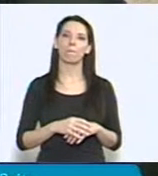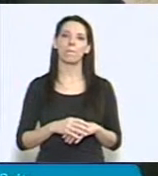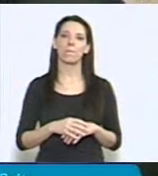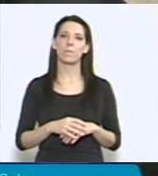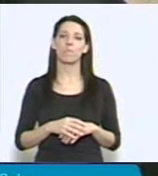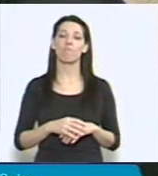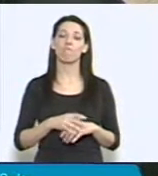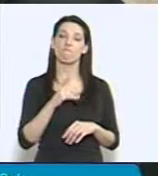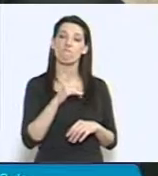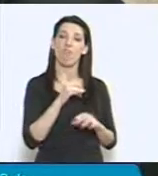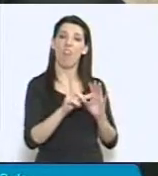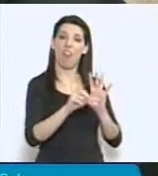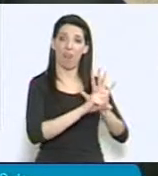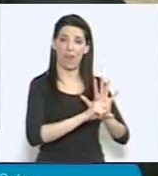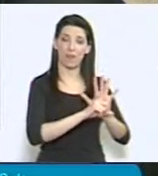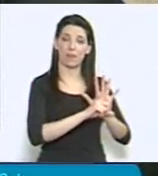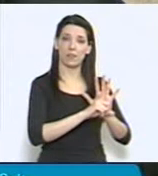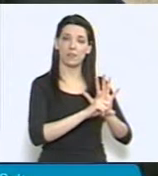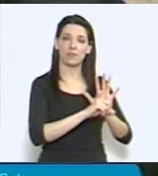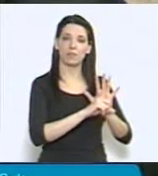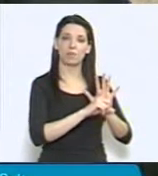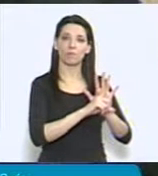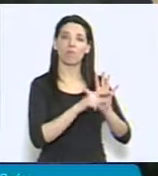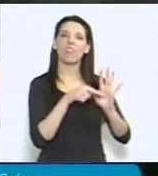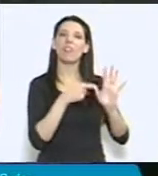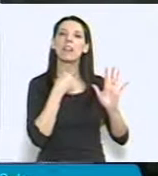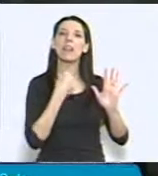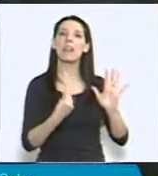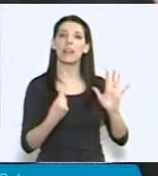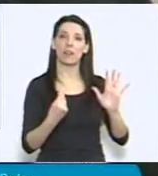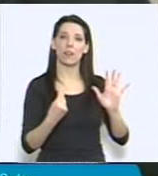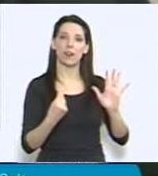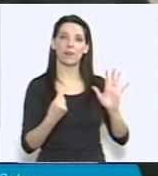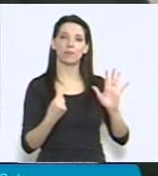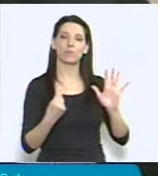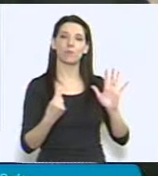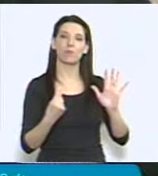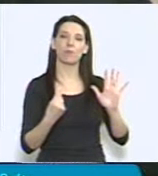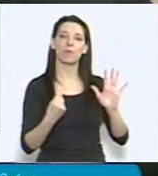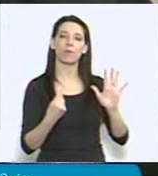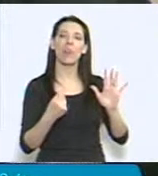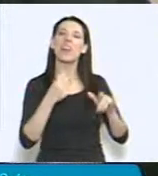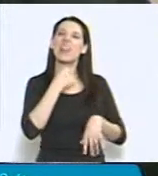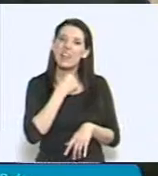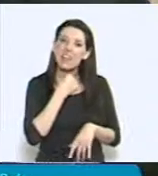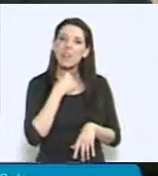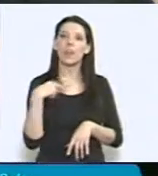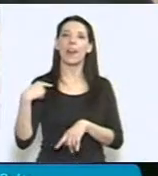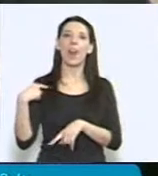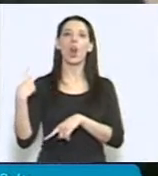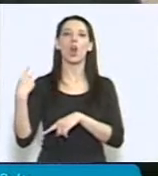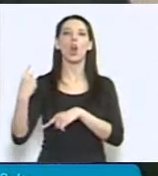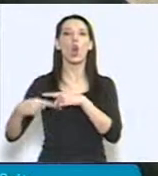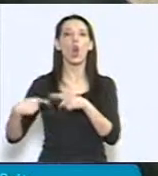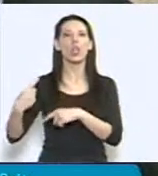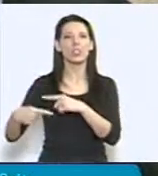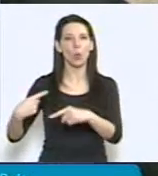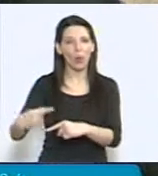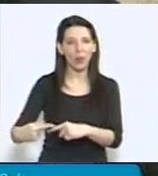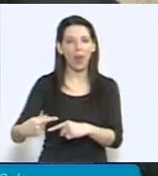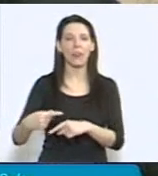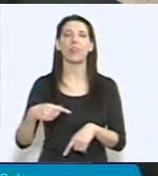ha sido aplicada a partir del 2009, no del 2003, cuando salíamos